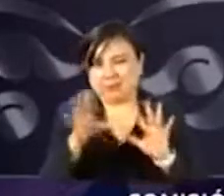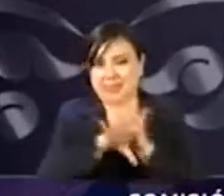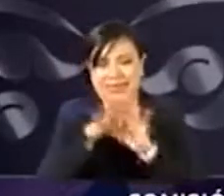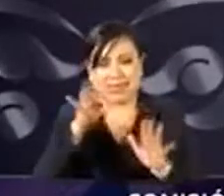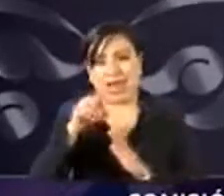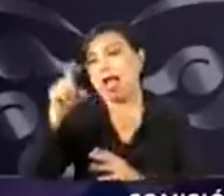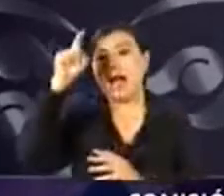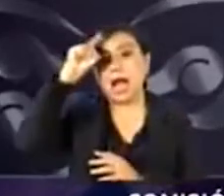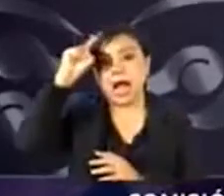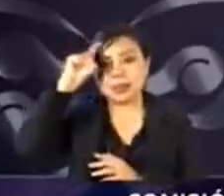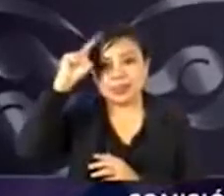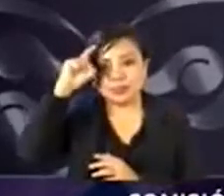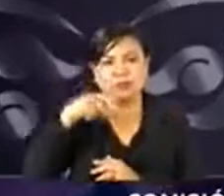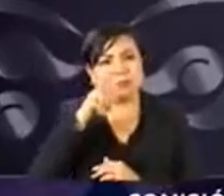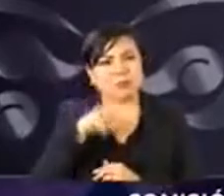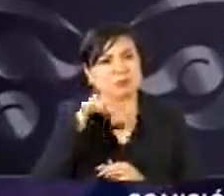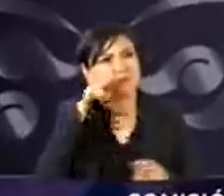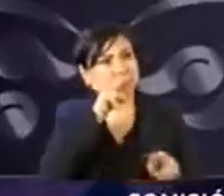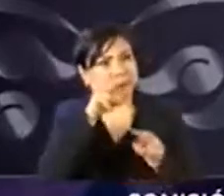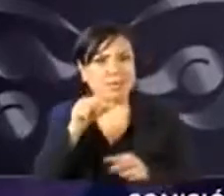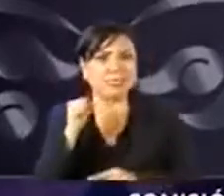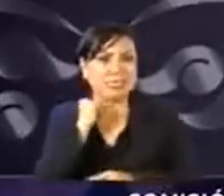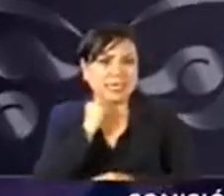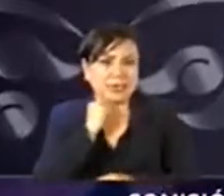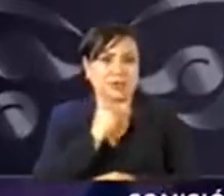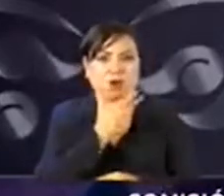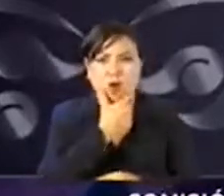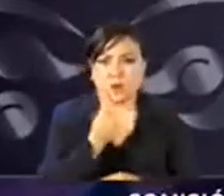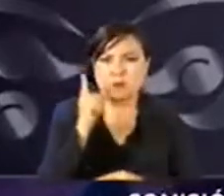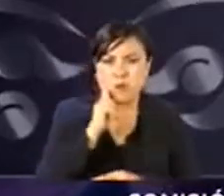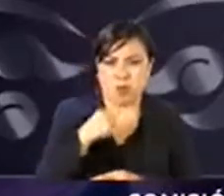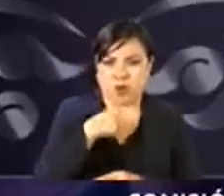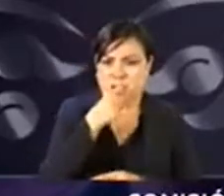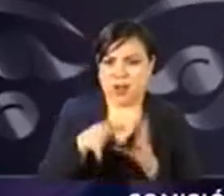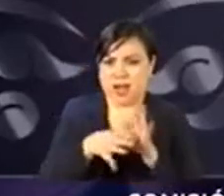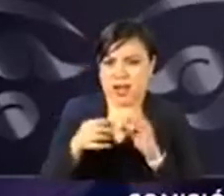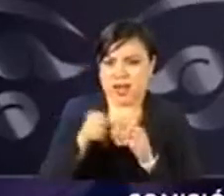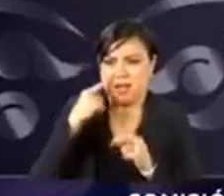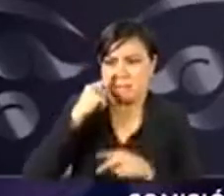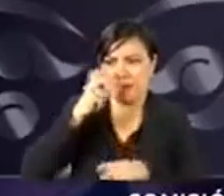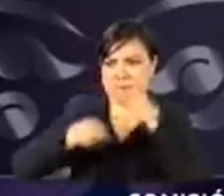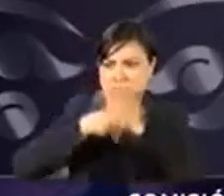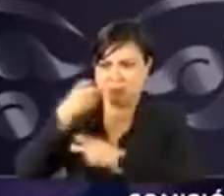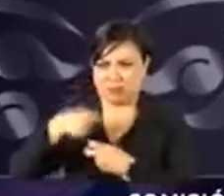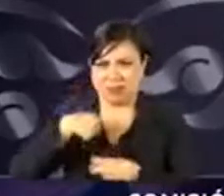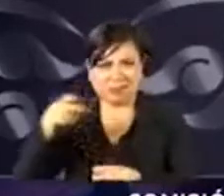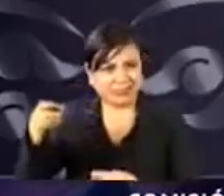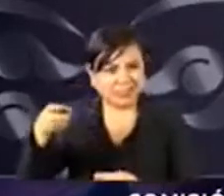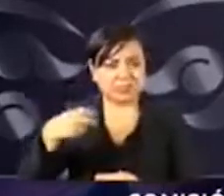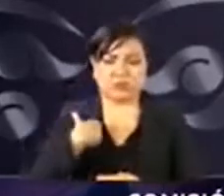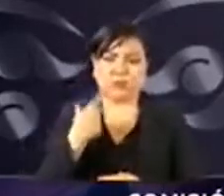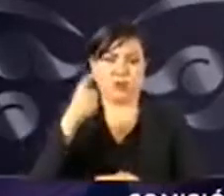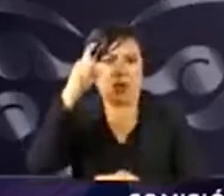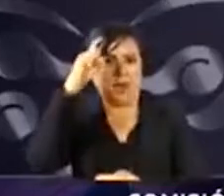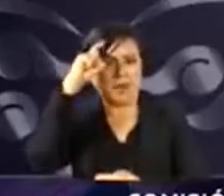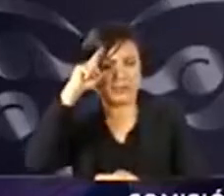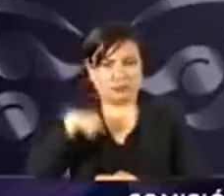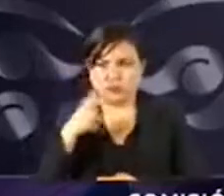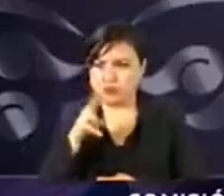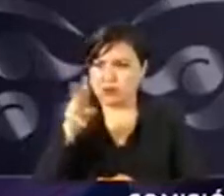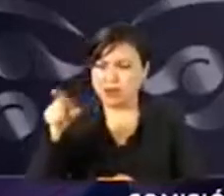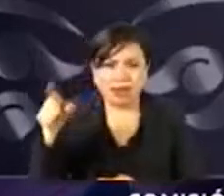Majaderos, majaderas, senadores, senadoras, y ahora resulta que el misógino es él, un hombre que se ha comprometido con seriedad, con honestidad,